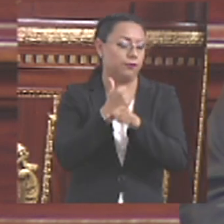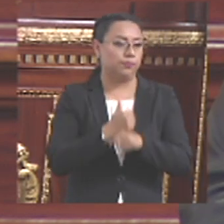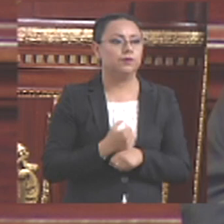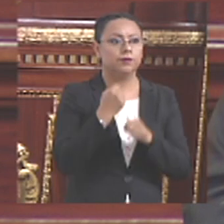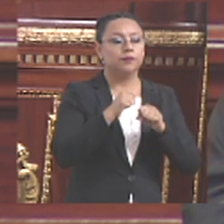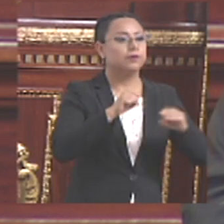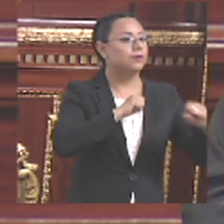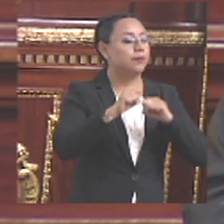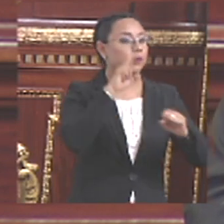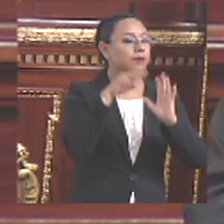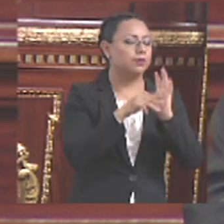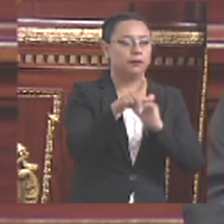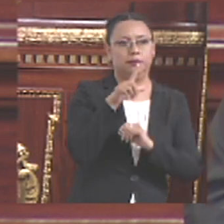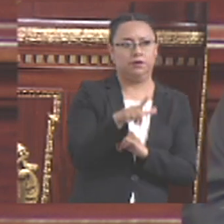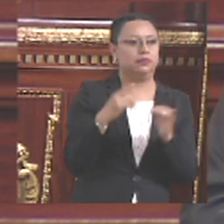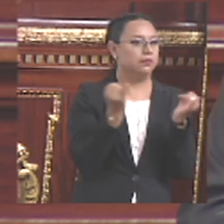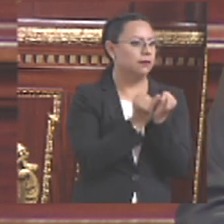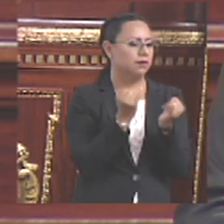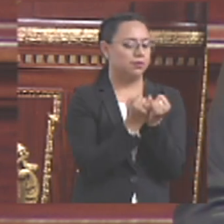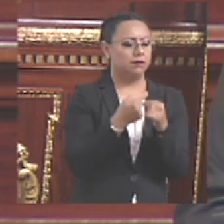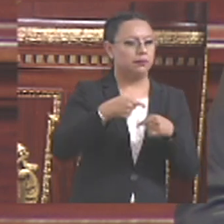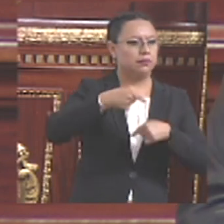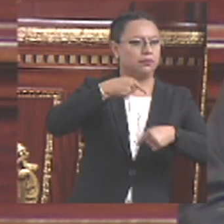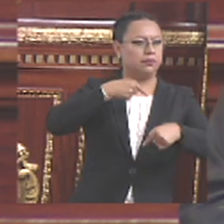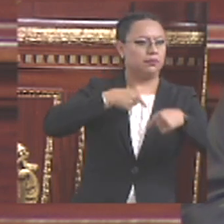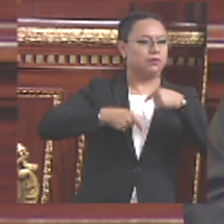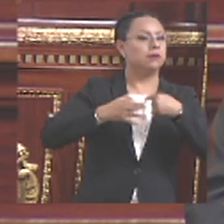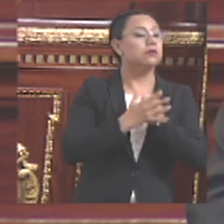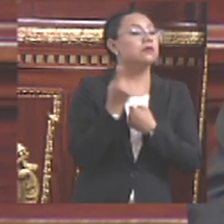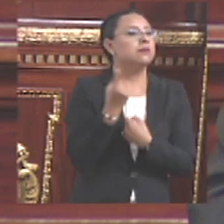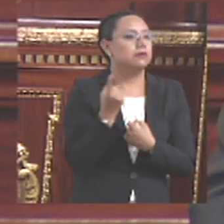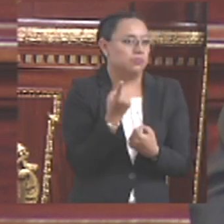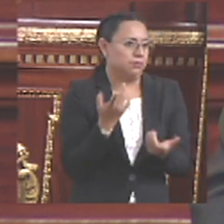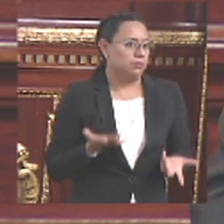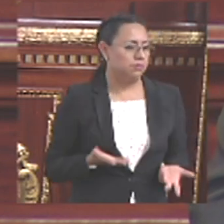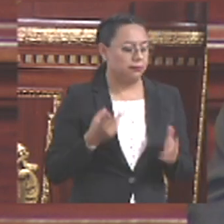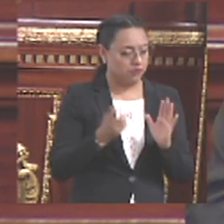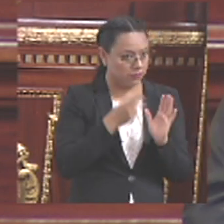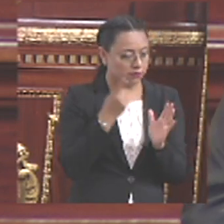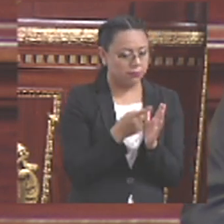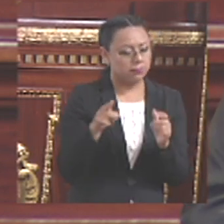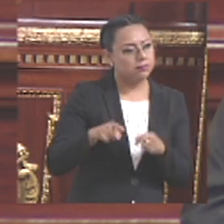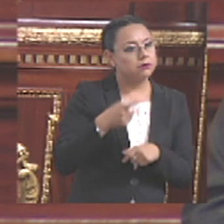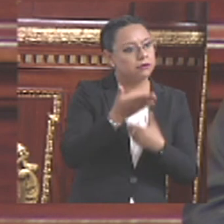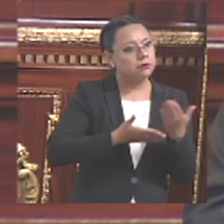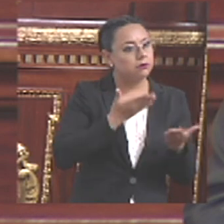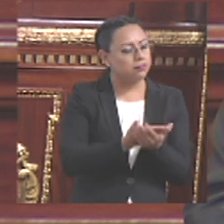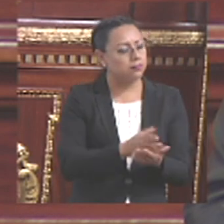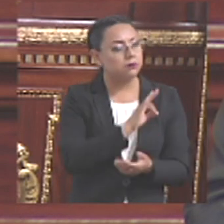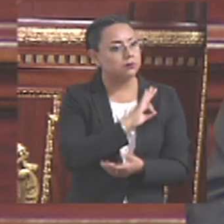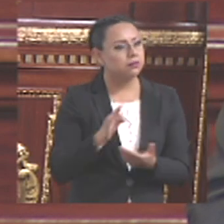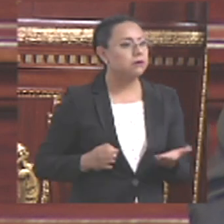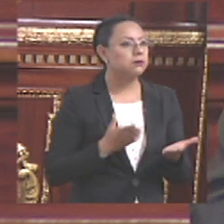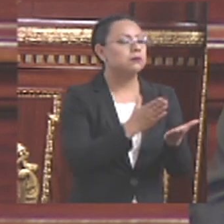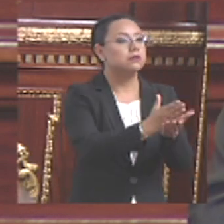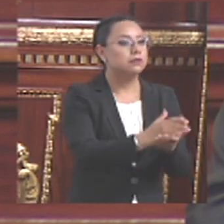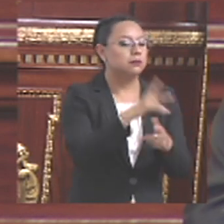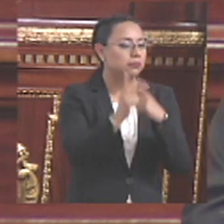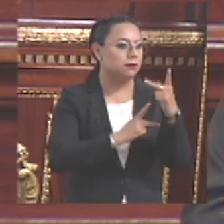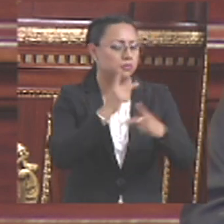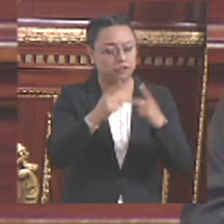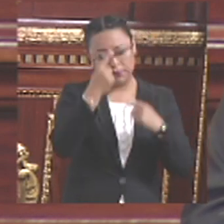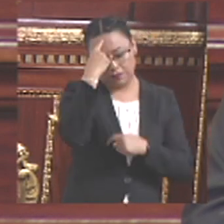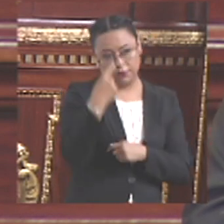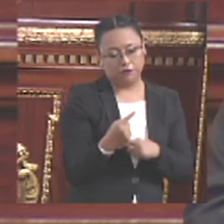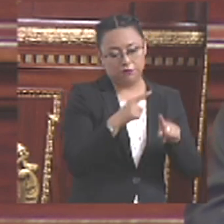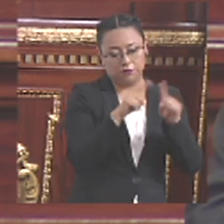incluso un retroceso, pues se ha planteado de nueva cuenta que se puede acceder a un crédito para financiar la diferencia de